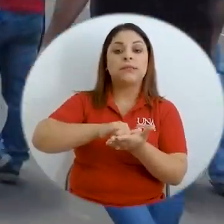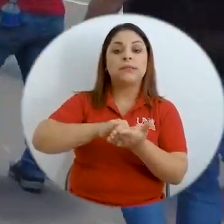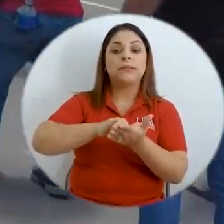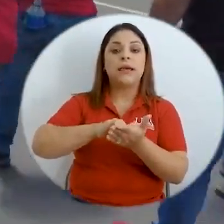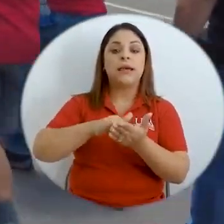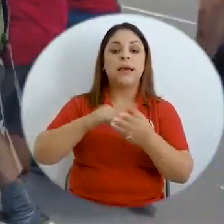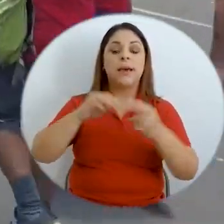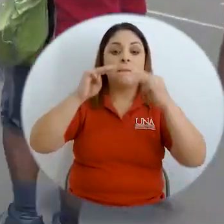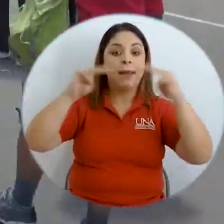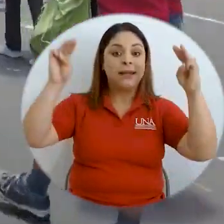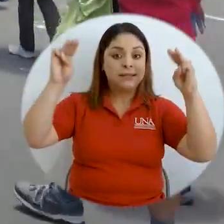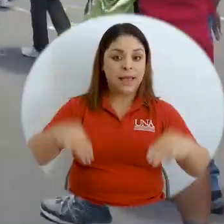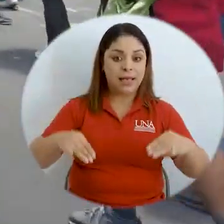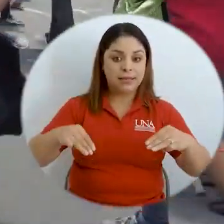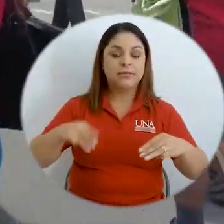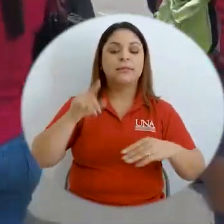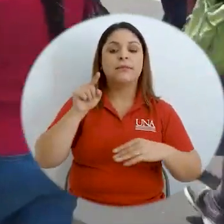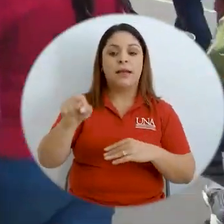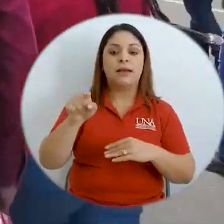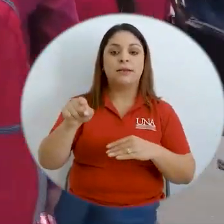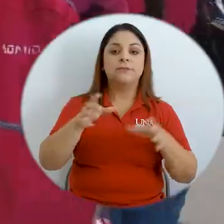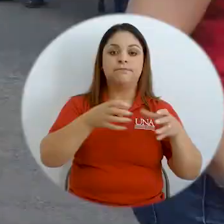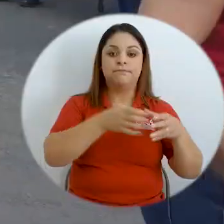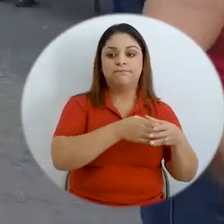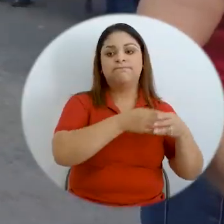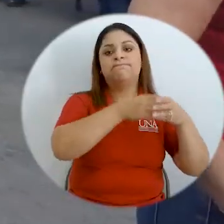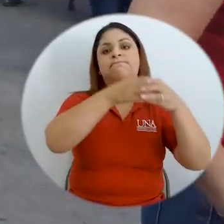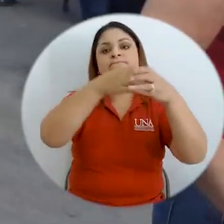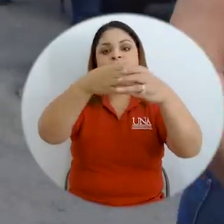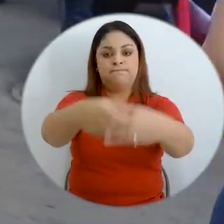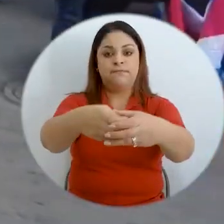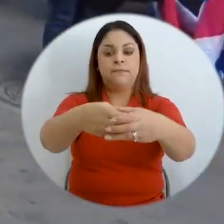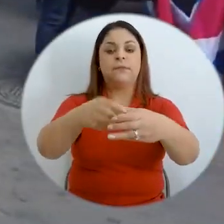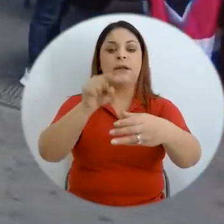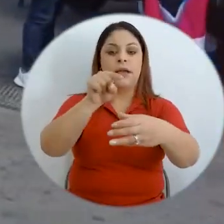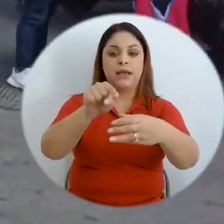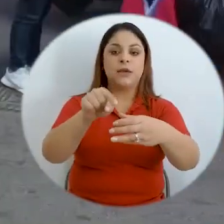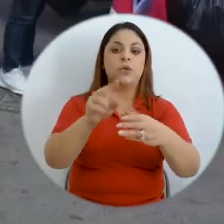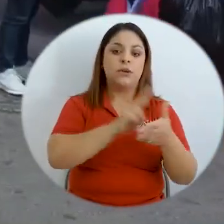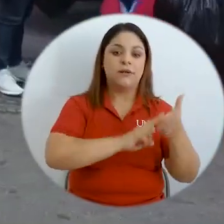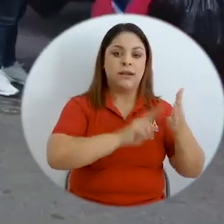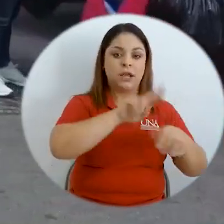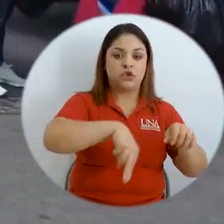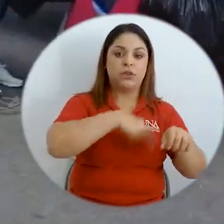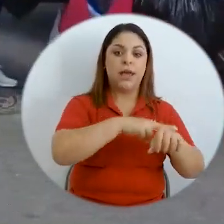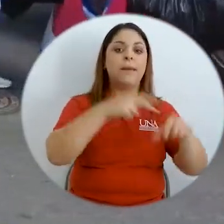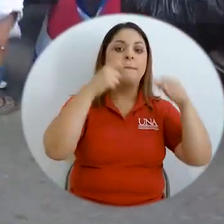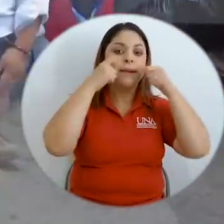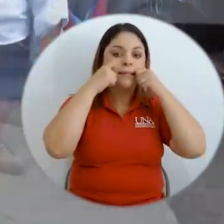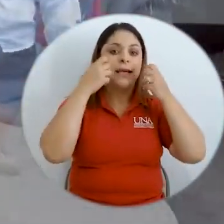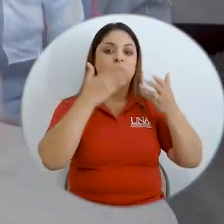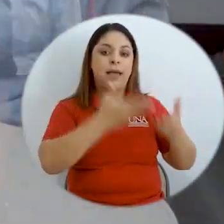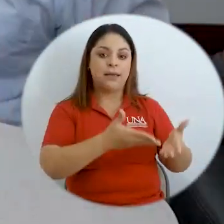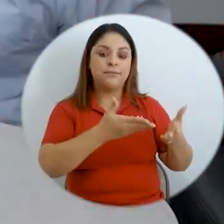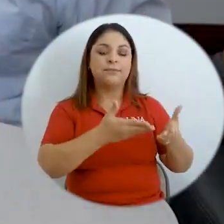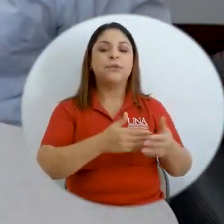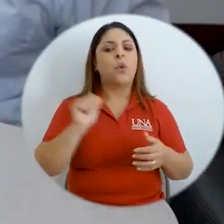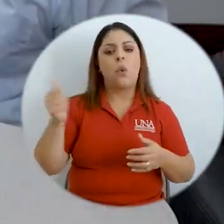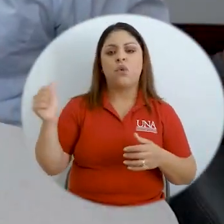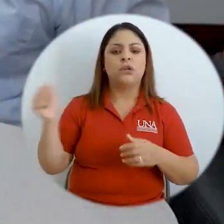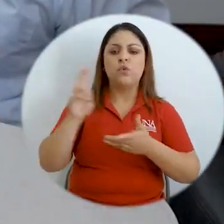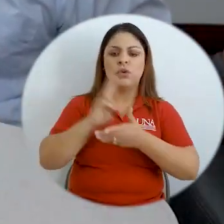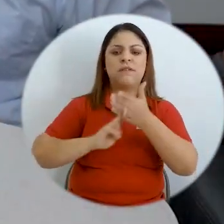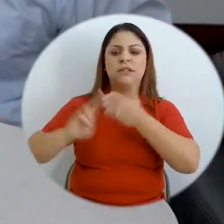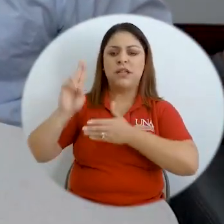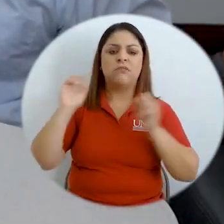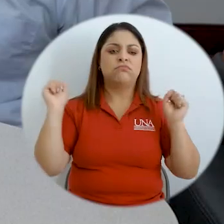ahí hay dos bloques que saldrán en la marcha, un bloque que sale de la Merced, donde estará la Universidad Nacional presente, y donde estarán